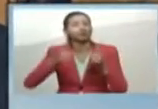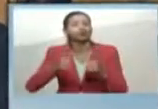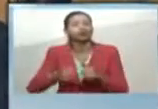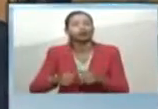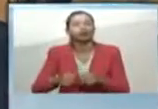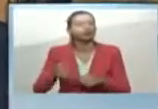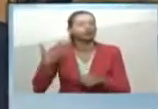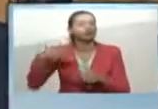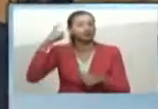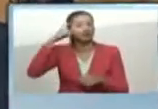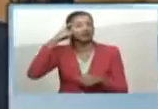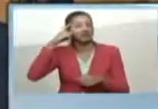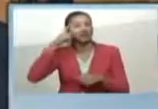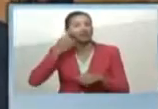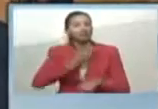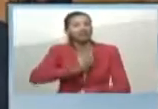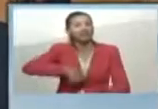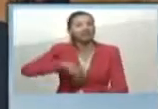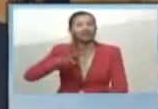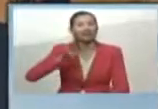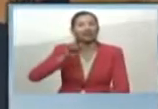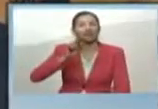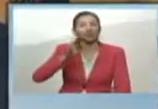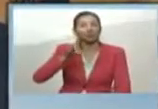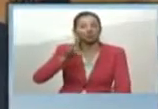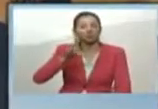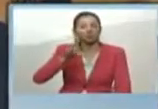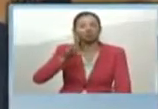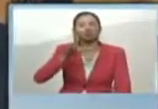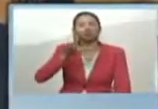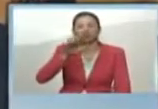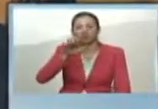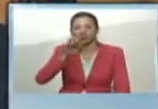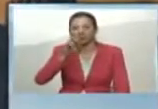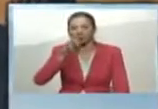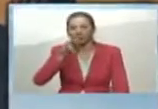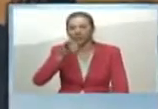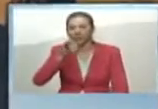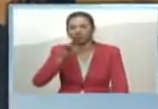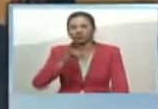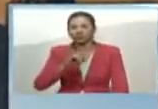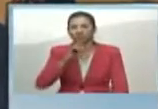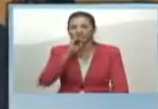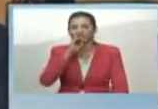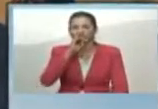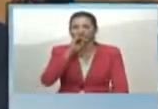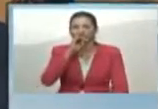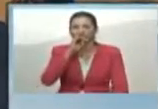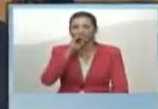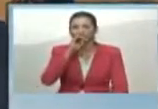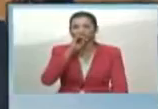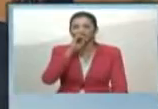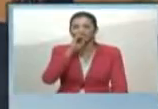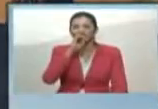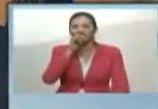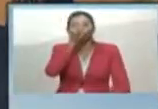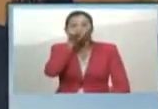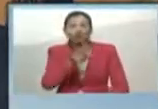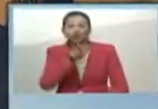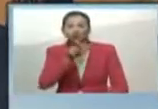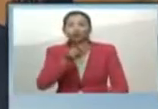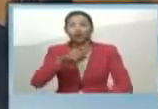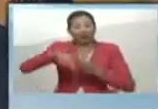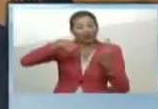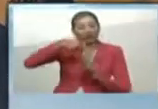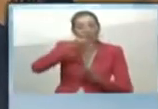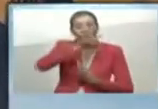Leoni. Recordemos que el disidente de izquierda no era ni siquiera llevado a un tribunal para, en el ejercicio